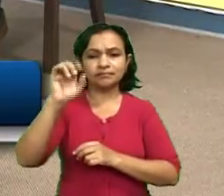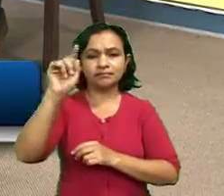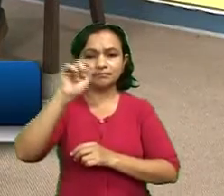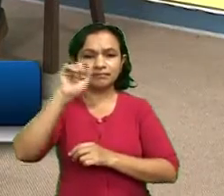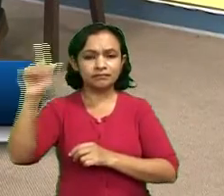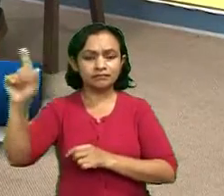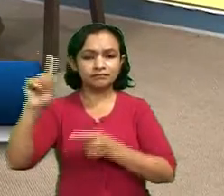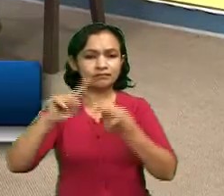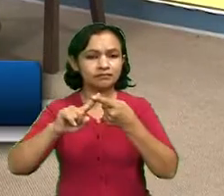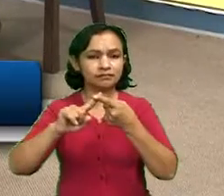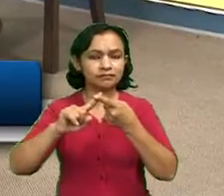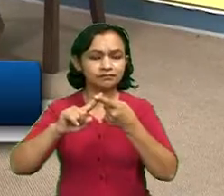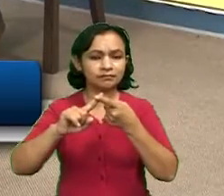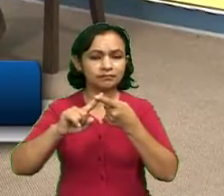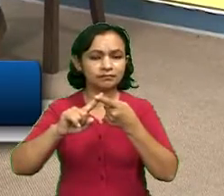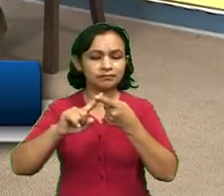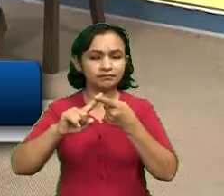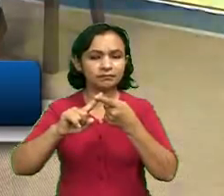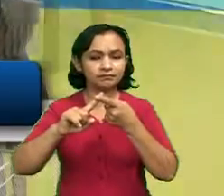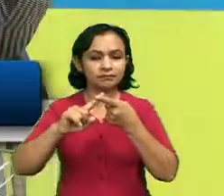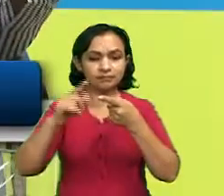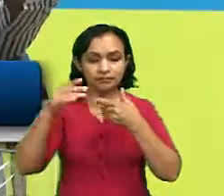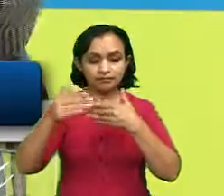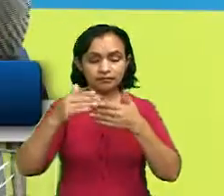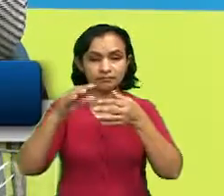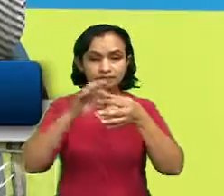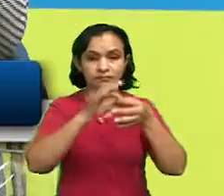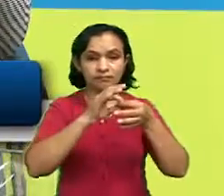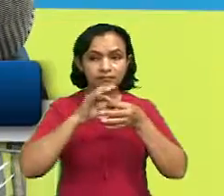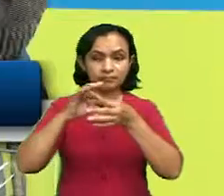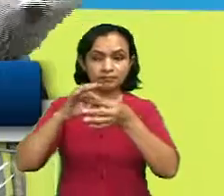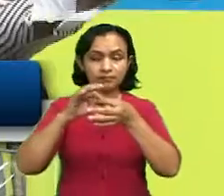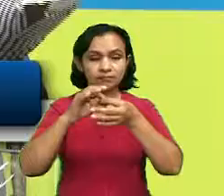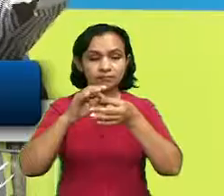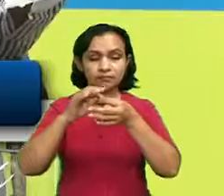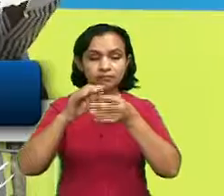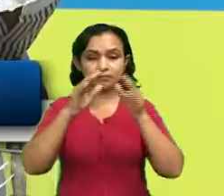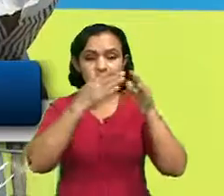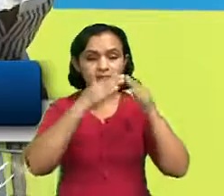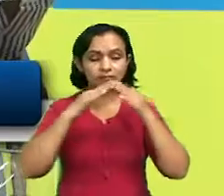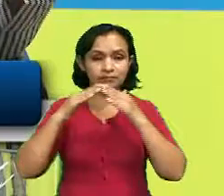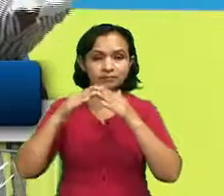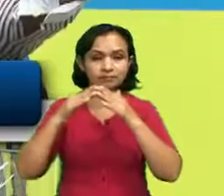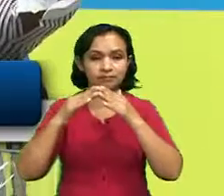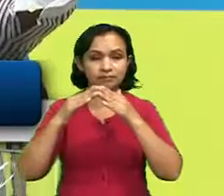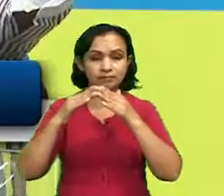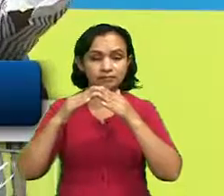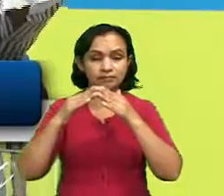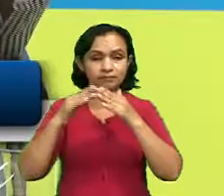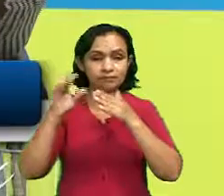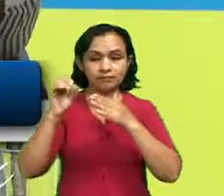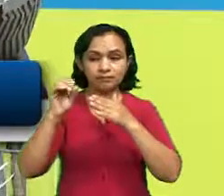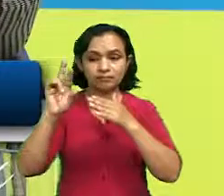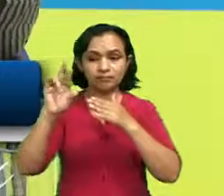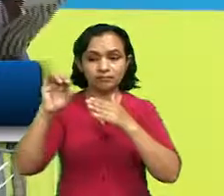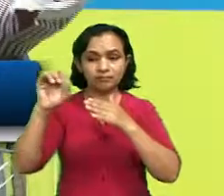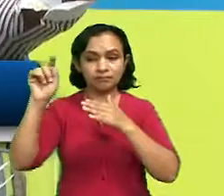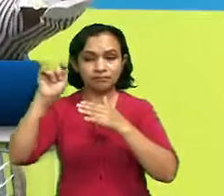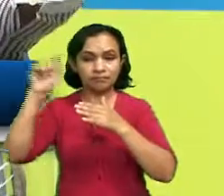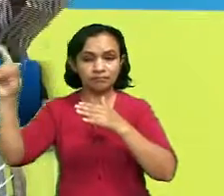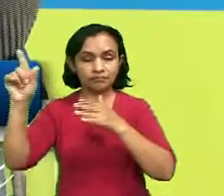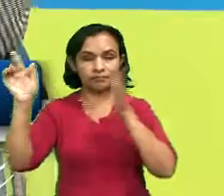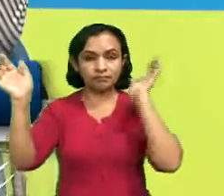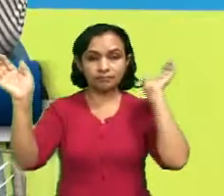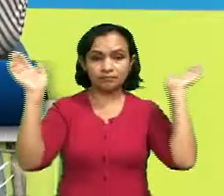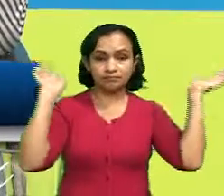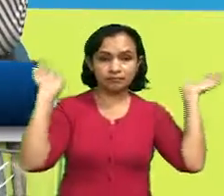usted como por zona, porque ahora las unidades están clasificadas por distrito. Así es. A usted no le toque el oriental, obviamente, pero sí tiene un